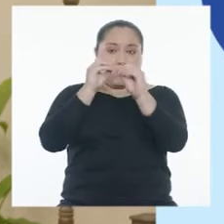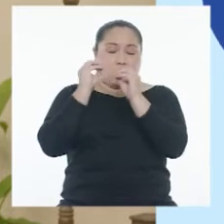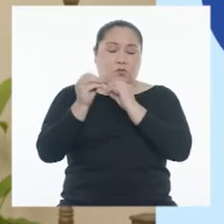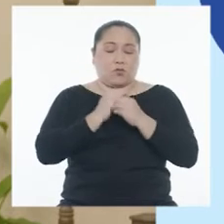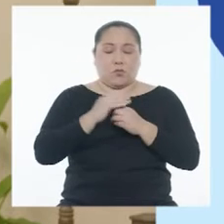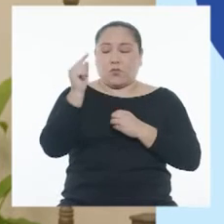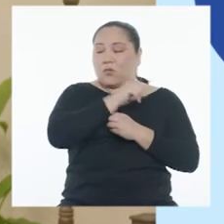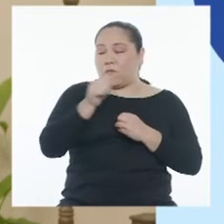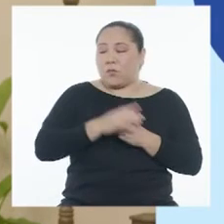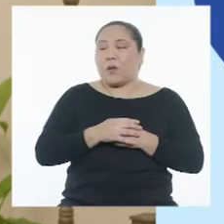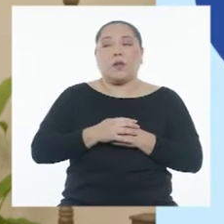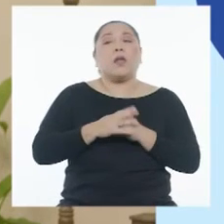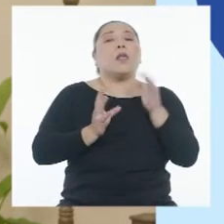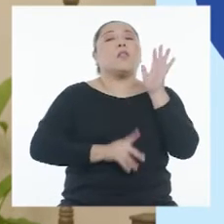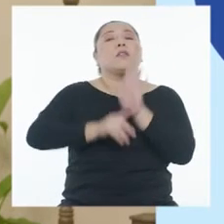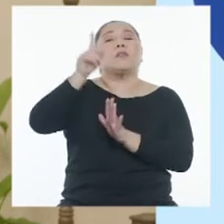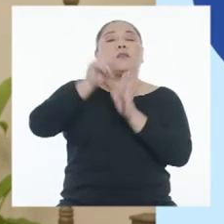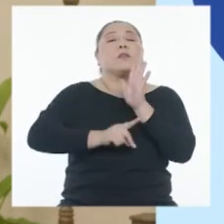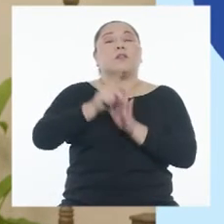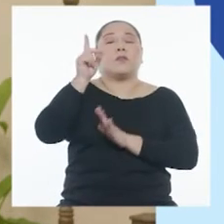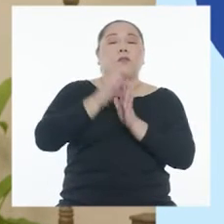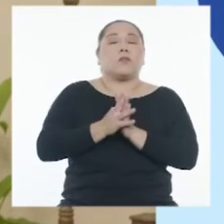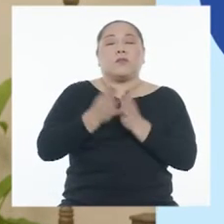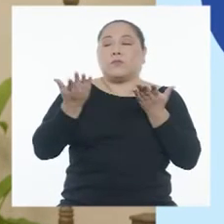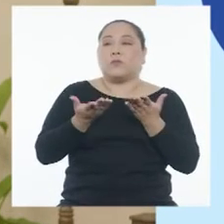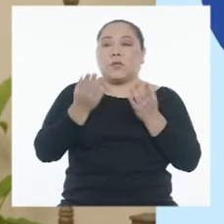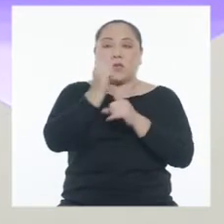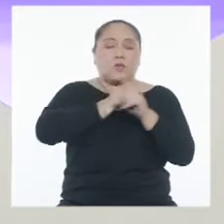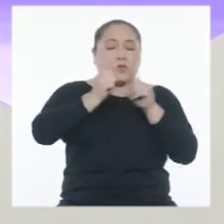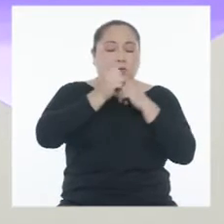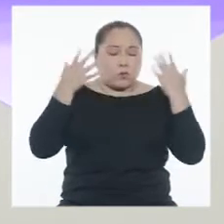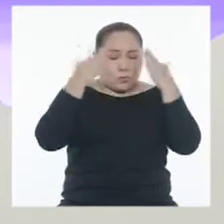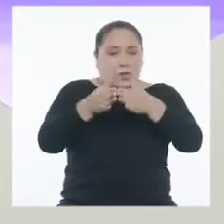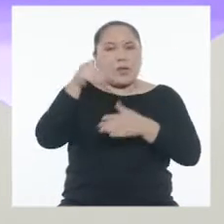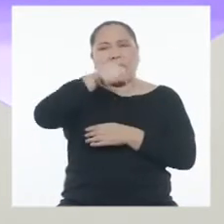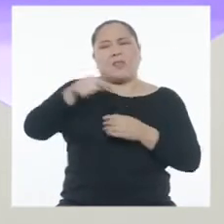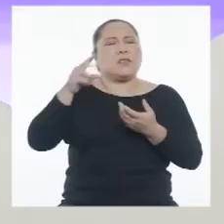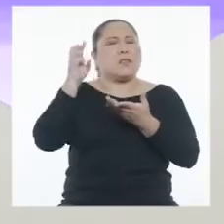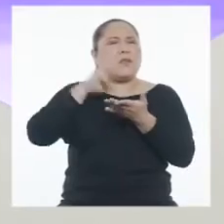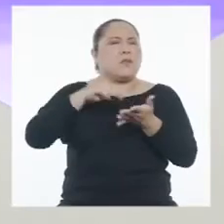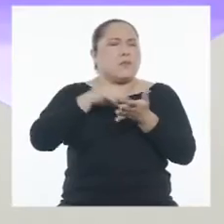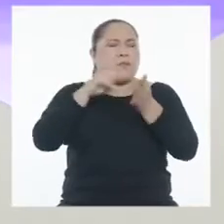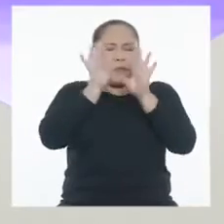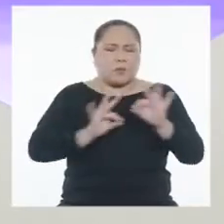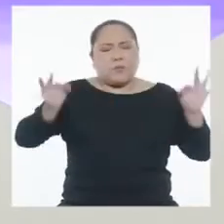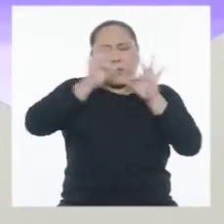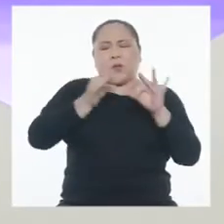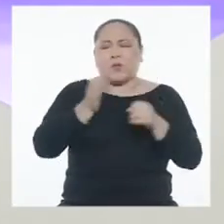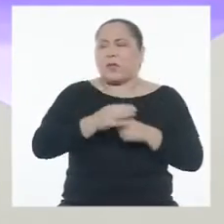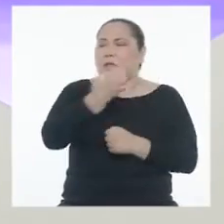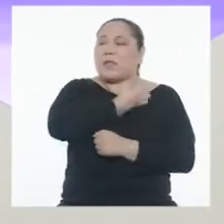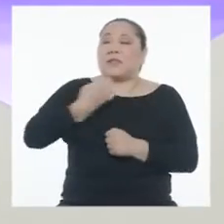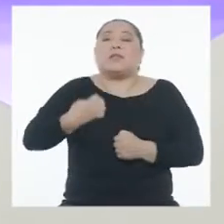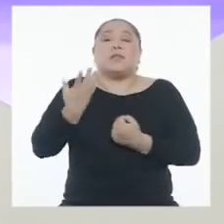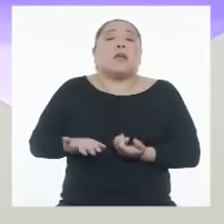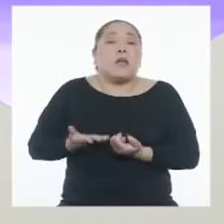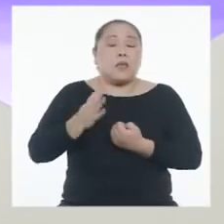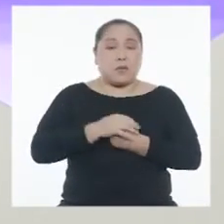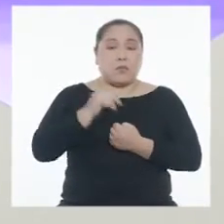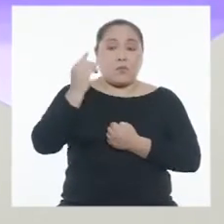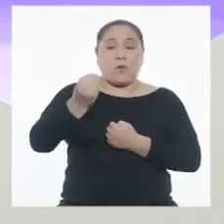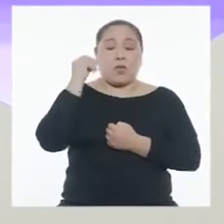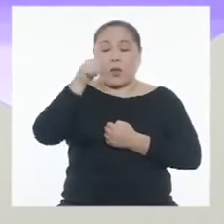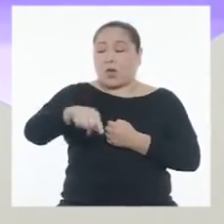su inclusión y o desarrollo en una sociedad determinada. En ese sentido, qué importante es el Estado, profesor, porque sin él